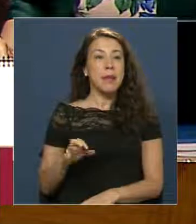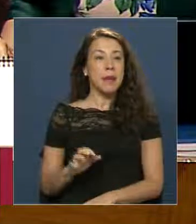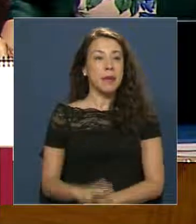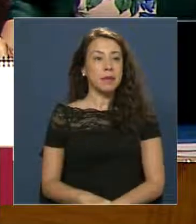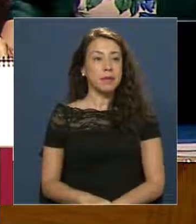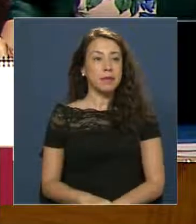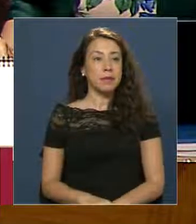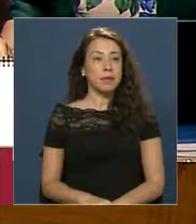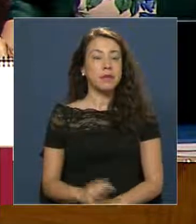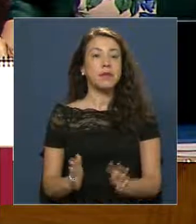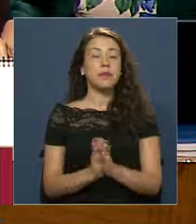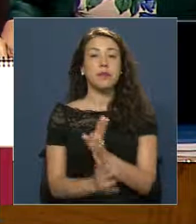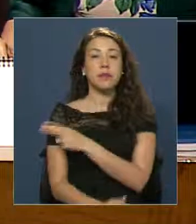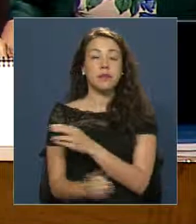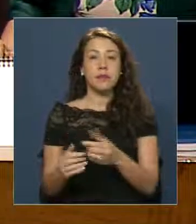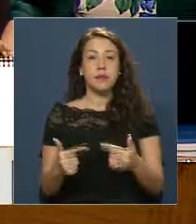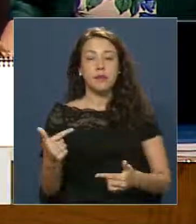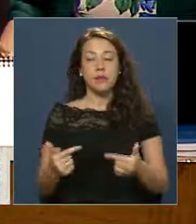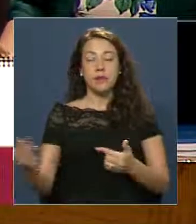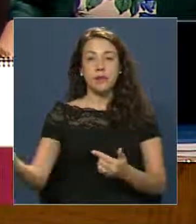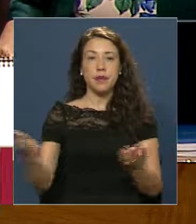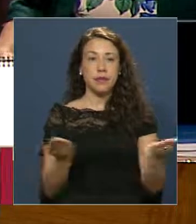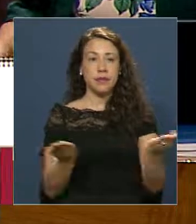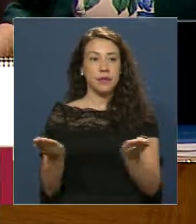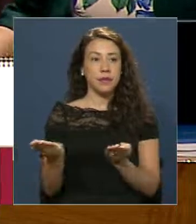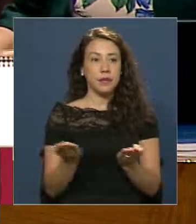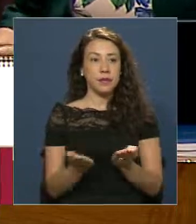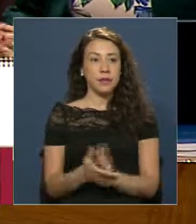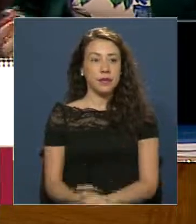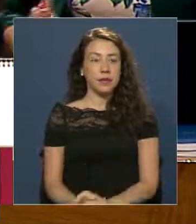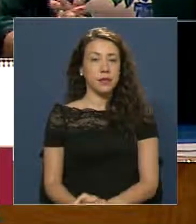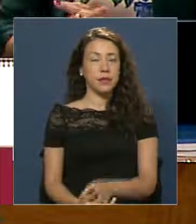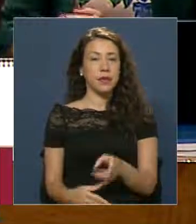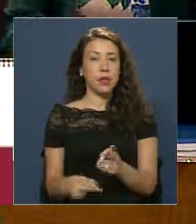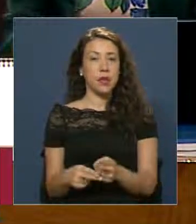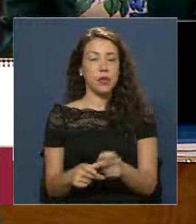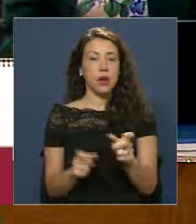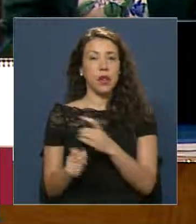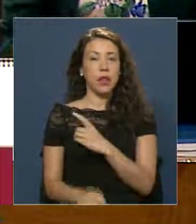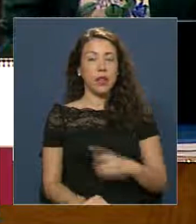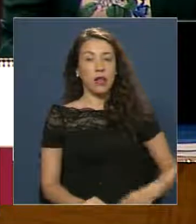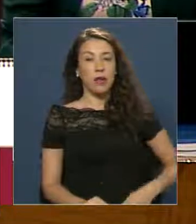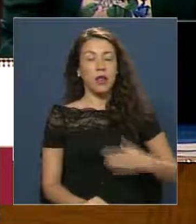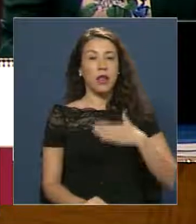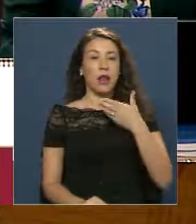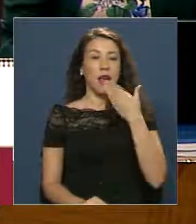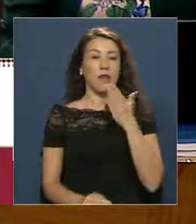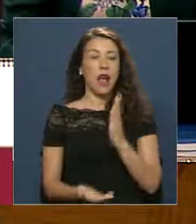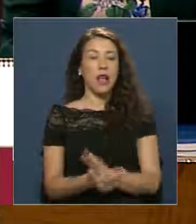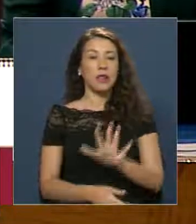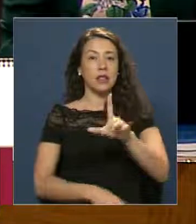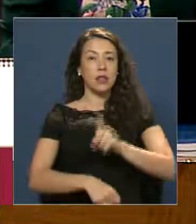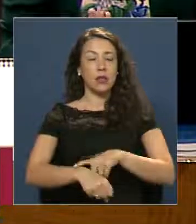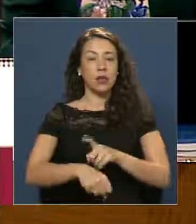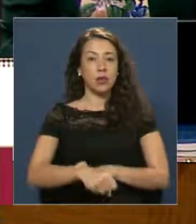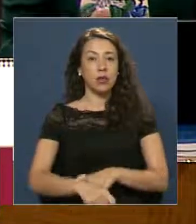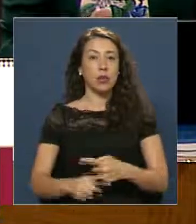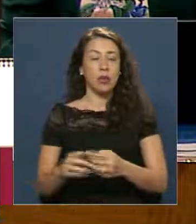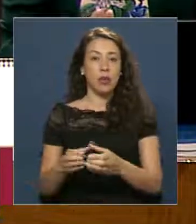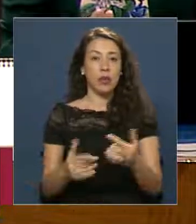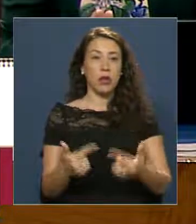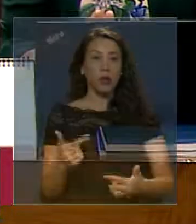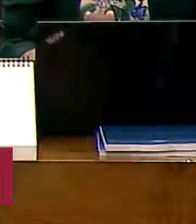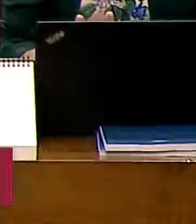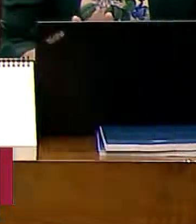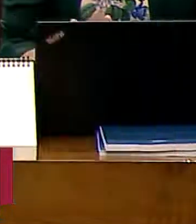que traigan los jefes de bancada a la testera el nombre de los parlamentarios que van a intervenir hasta por 5 minutos por bancada. Les